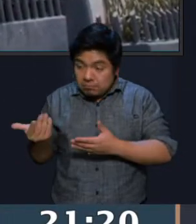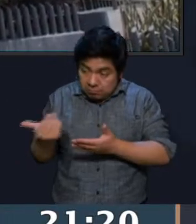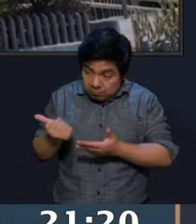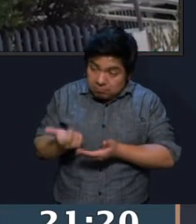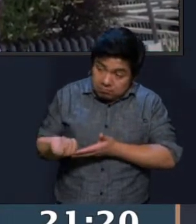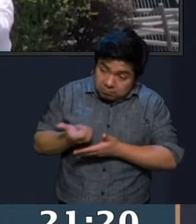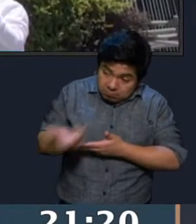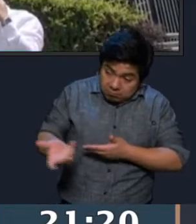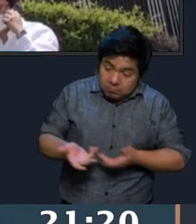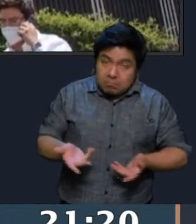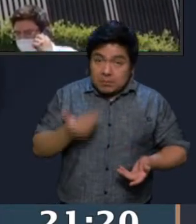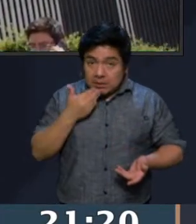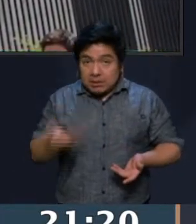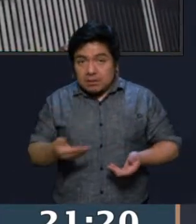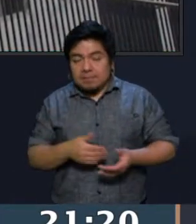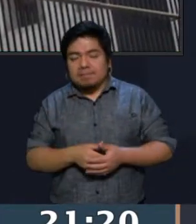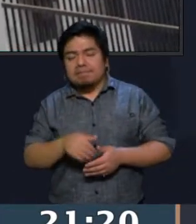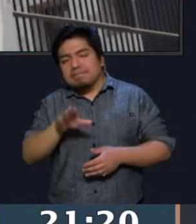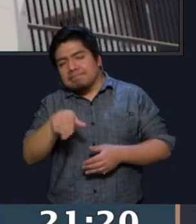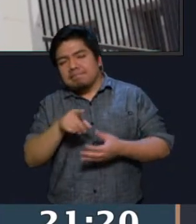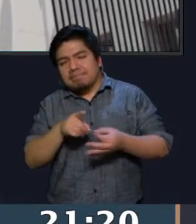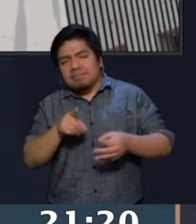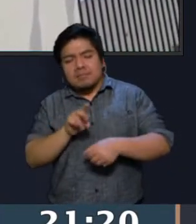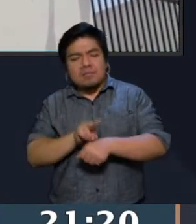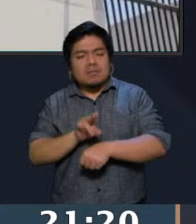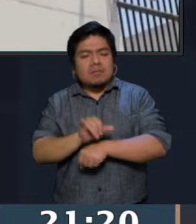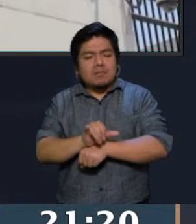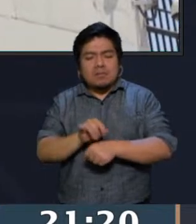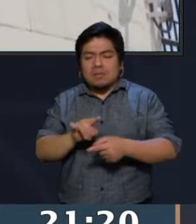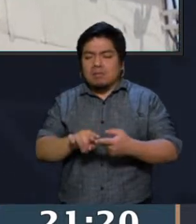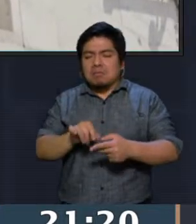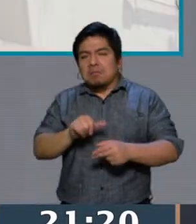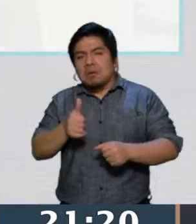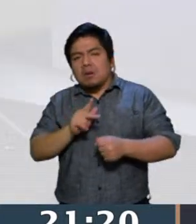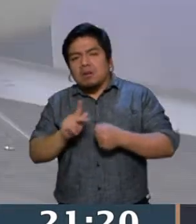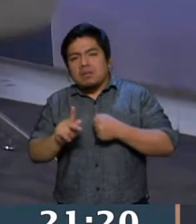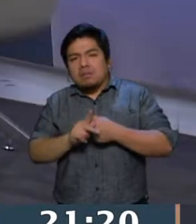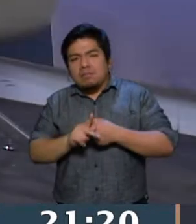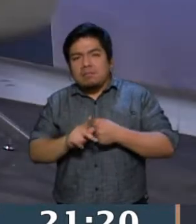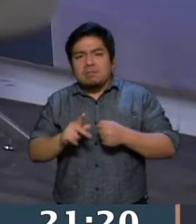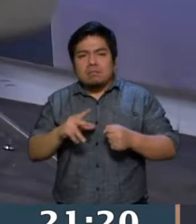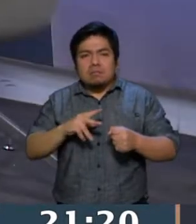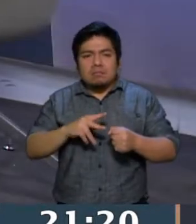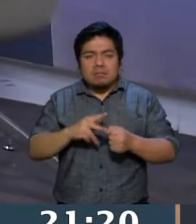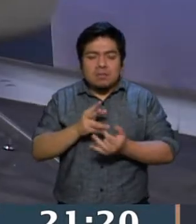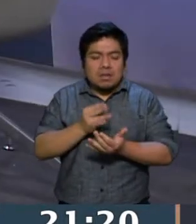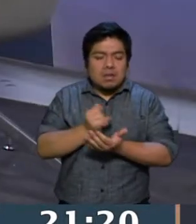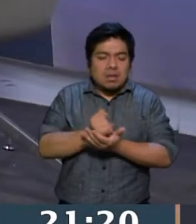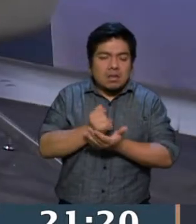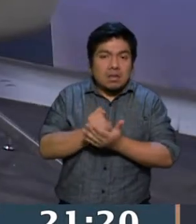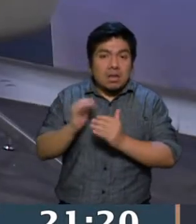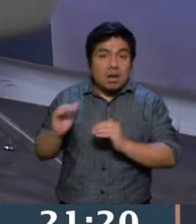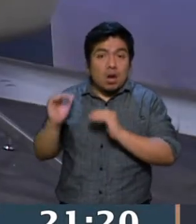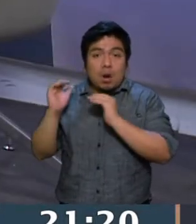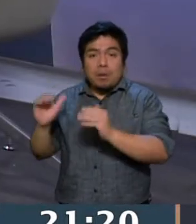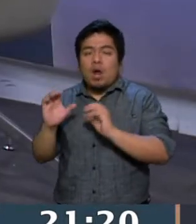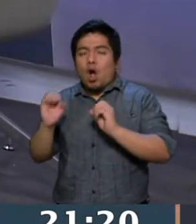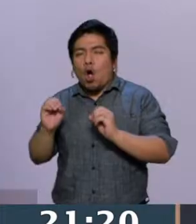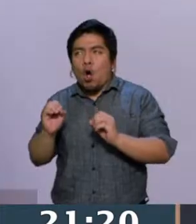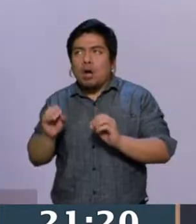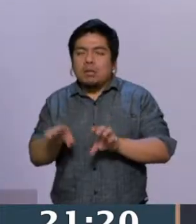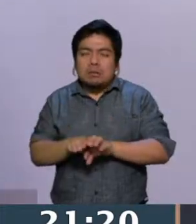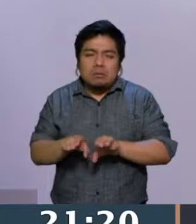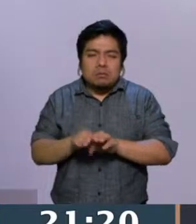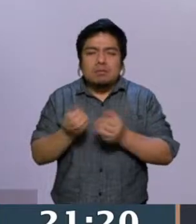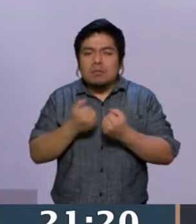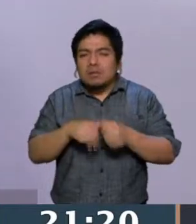que corresponde, ¿no? Ahorita mencionabas Uruguay. ¿Qué otros países tienen estas tasas impositivas para los ricos o reformas fiscales, o más bien